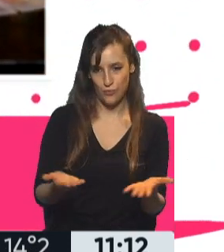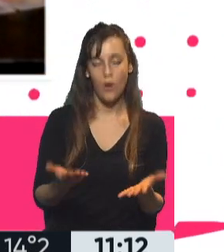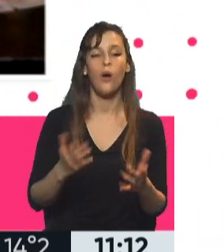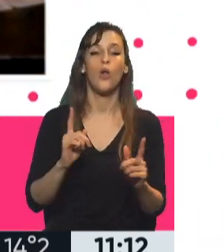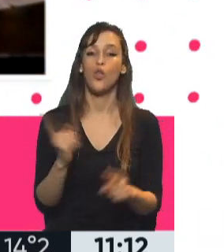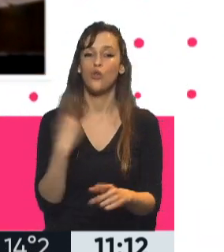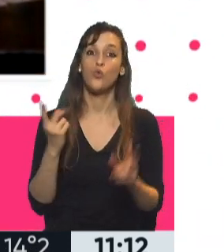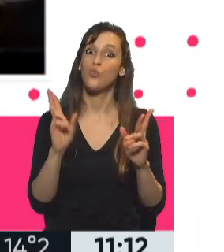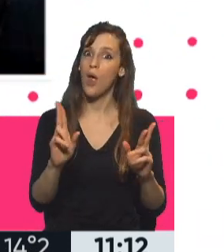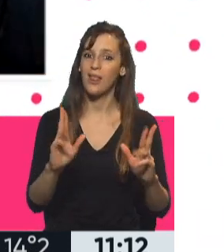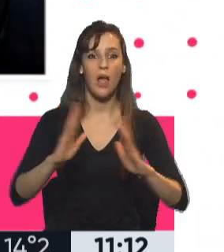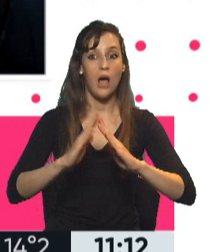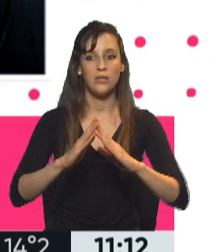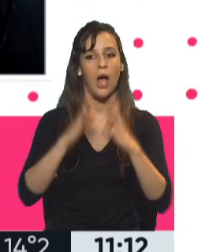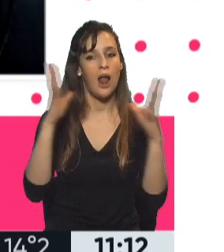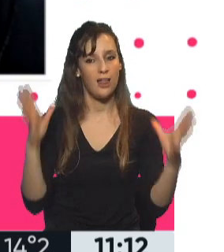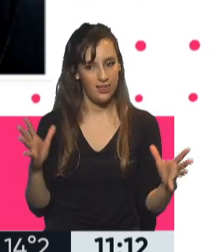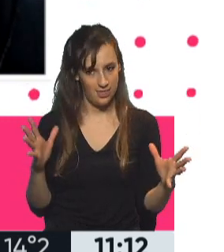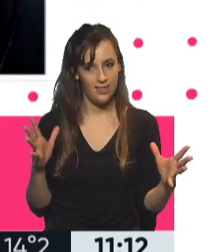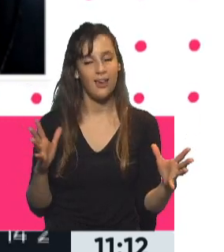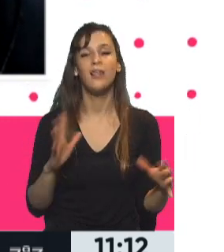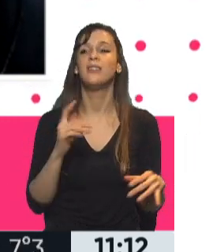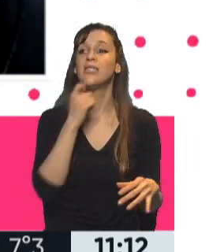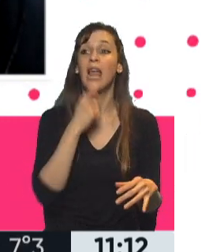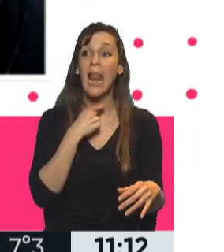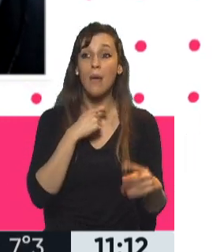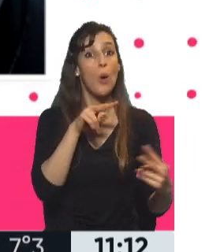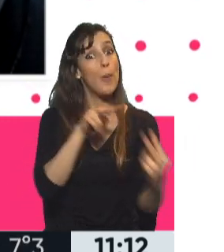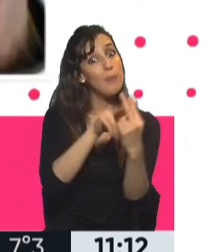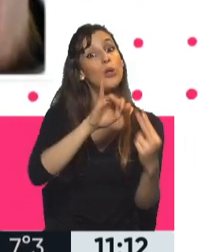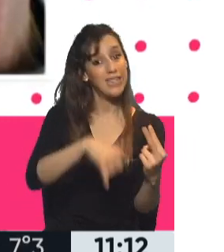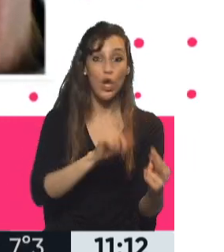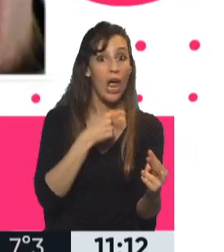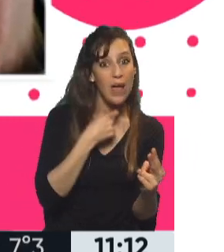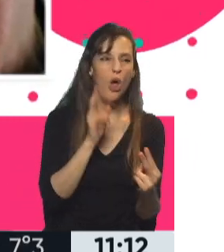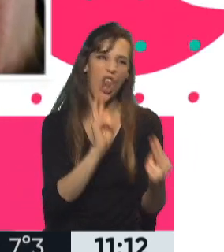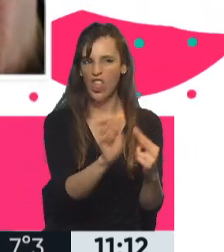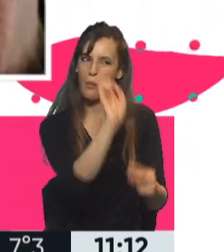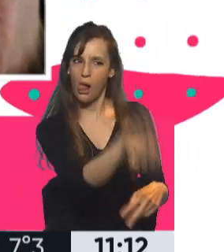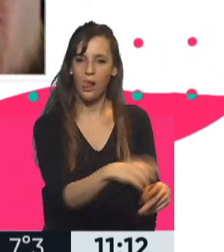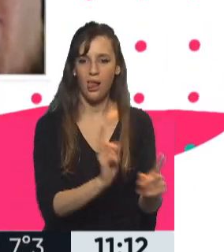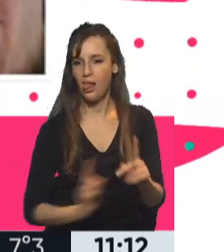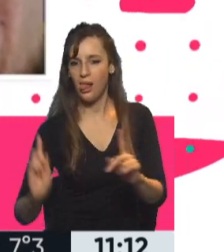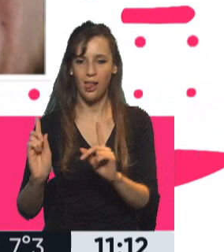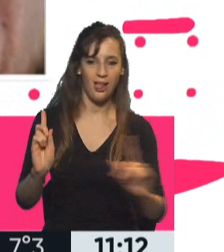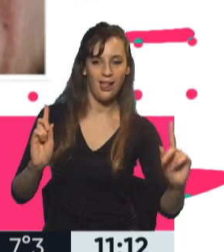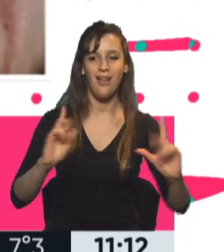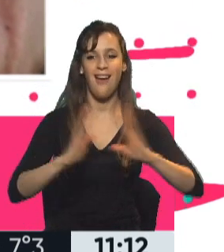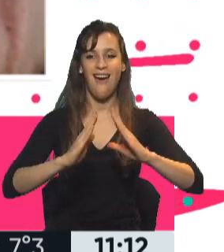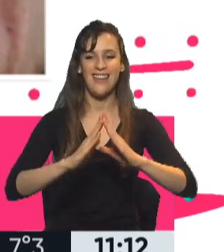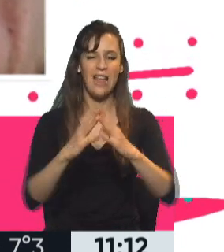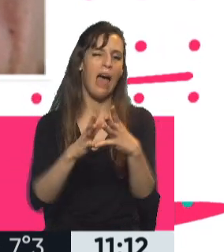siempre digo que si queremos, nos encontramos, y si no queremos, no nos encontramos. Eso, bueno, eso en estos tiempos es clave,